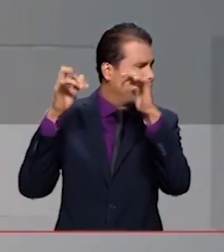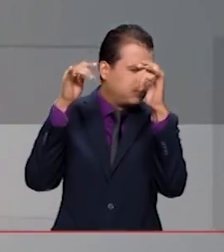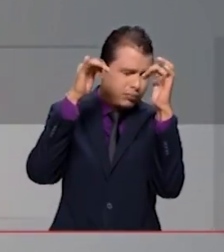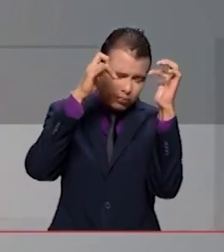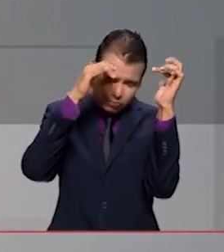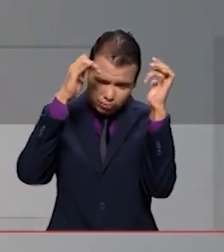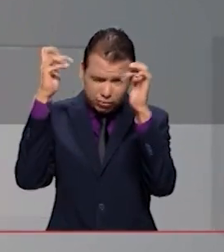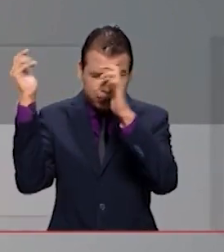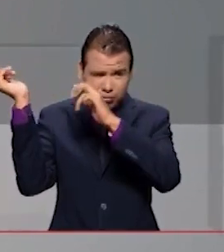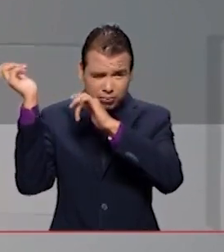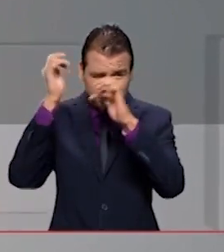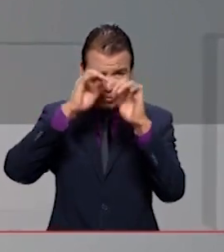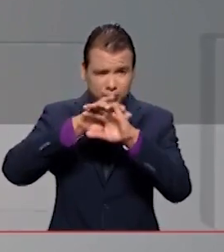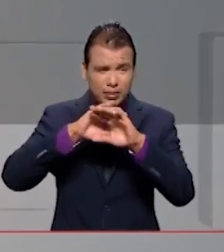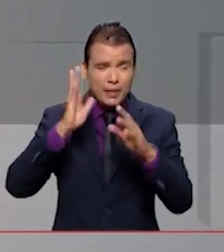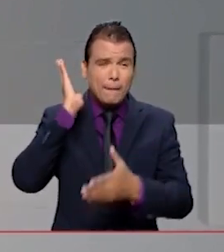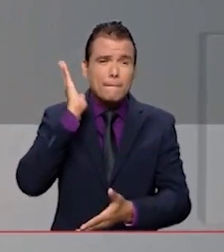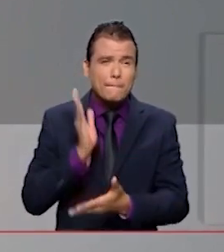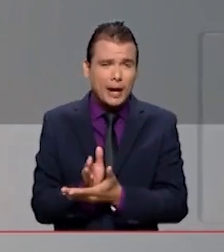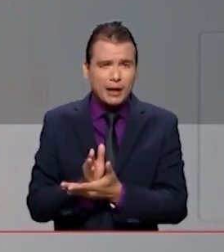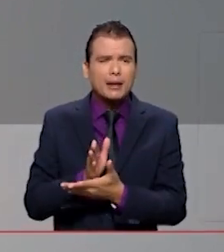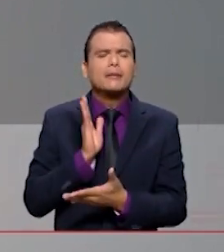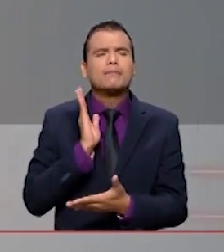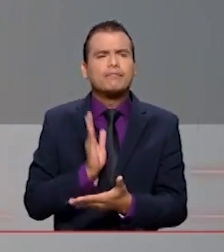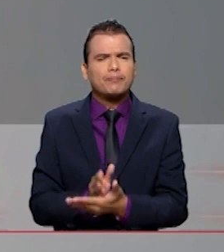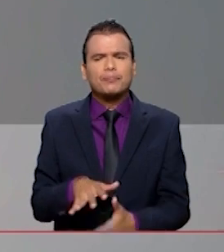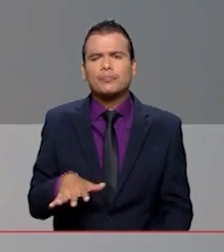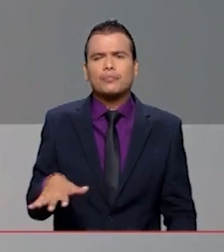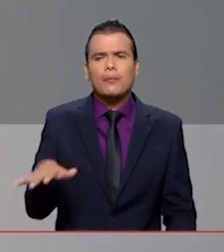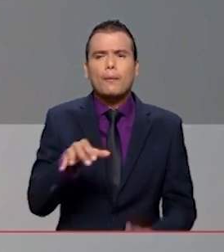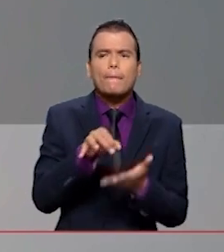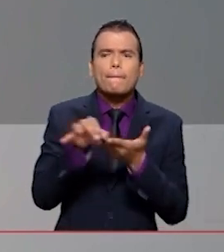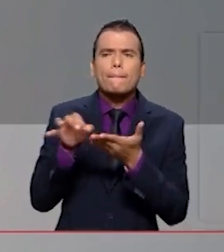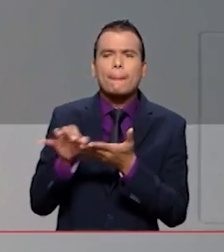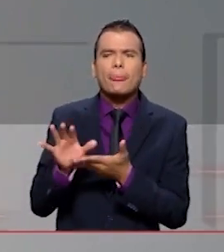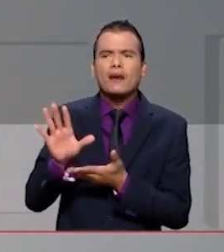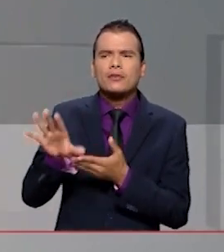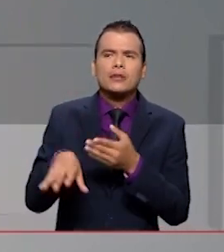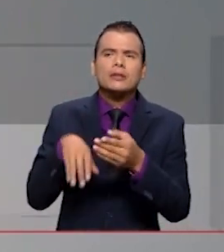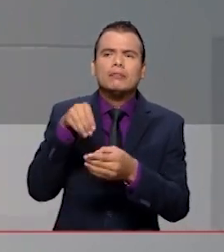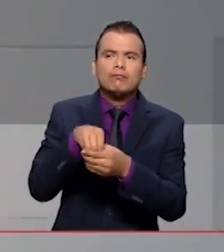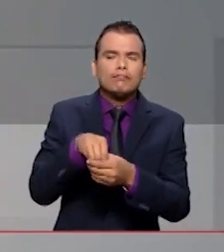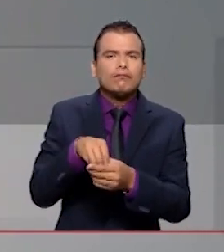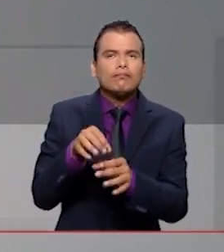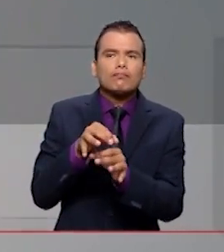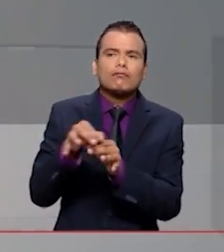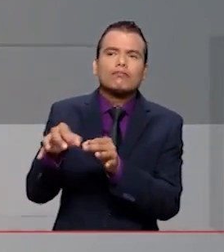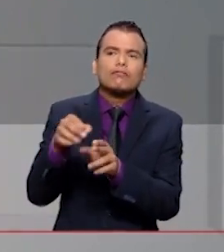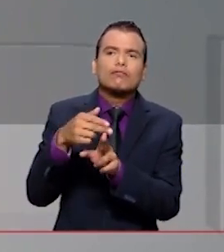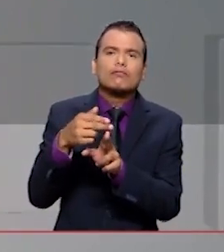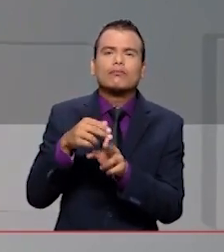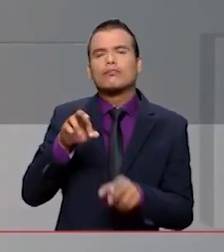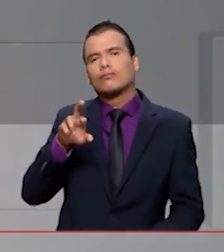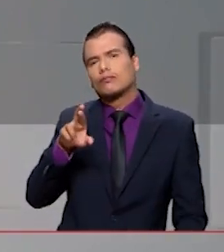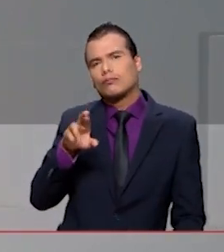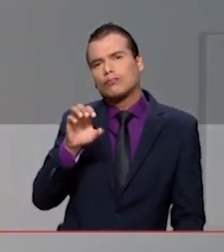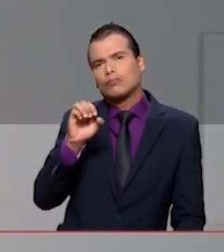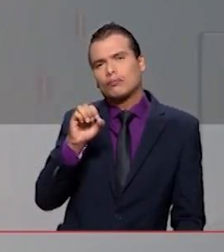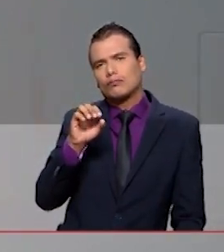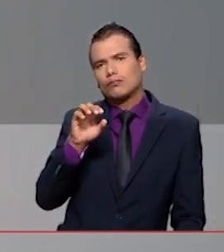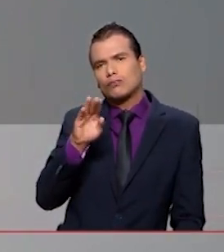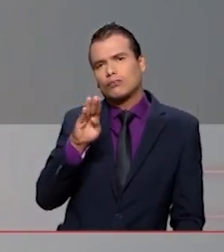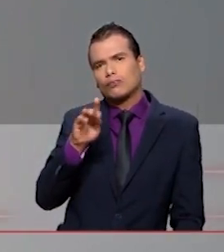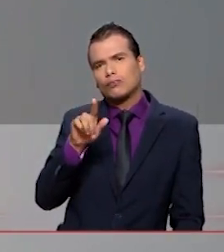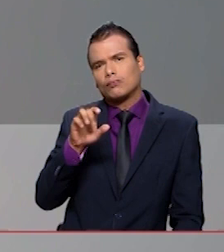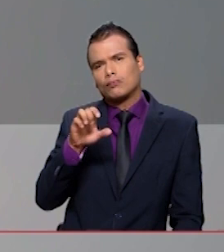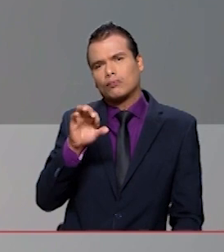combates. Los enfrentamientos se formaron en la zona rural, luego incluso llegaron hasta el sector de Los Robles del corregimiento de Timba, ya que